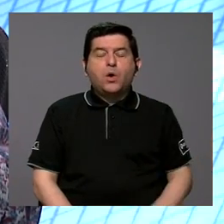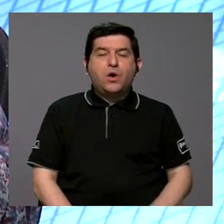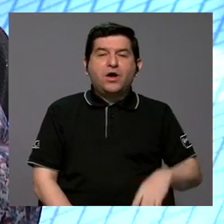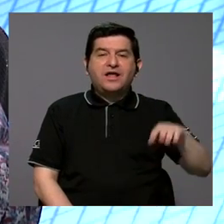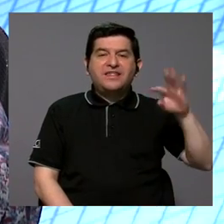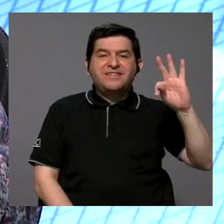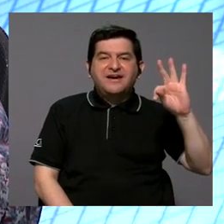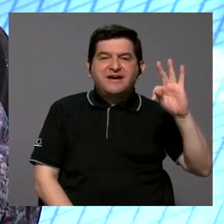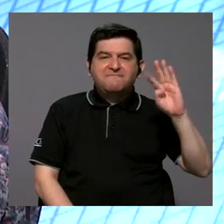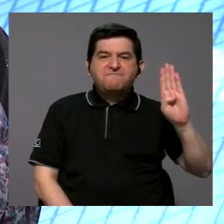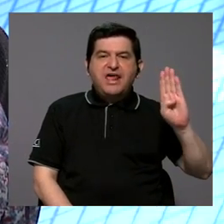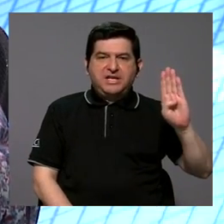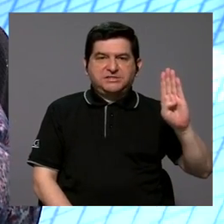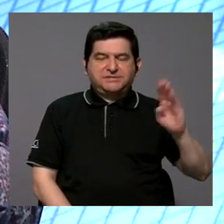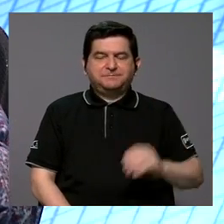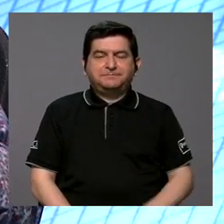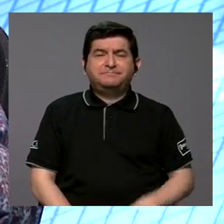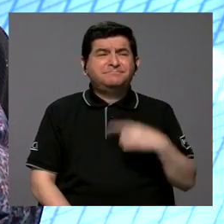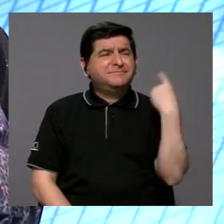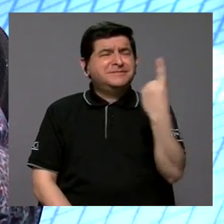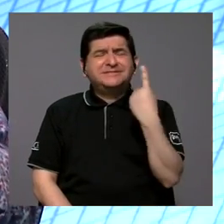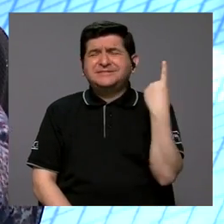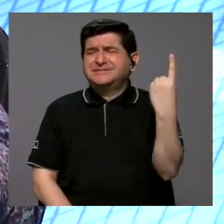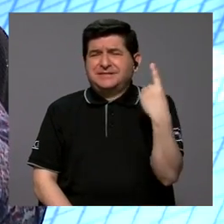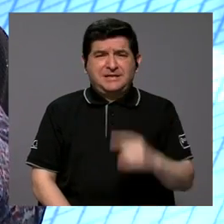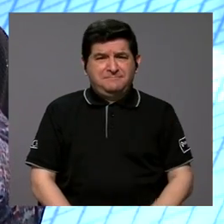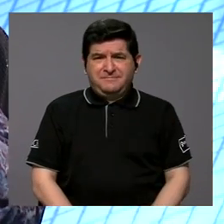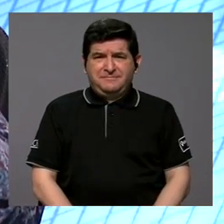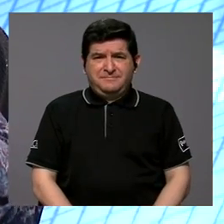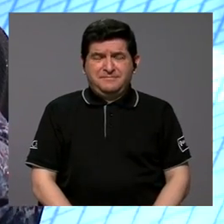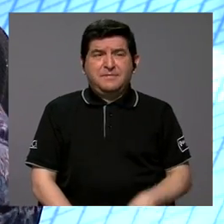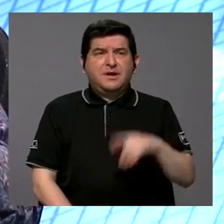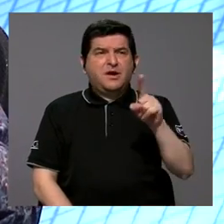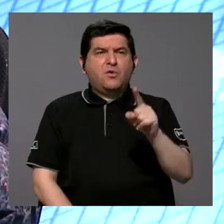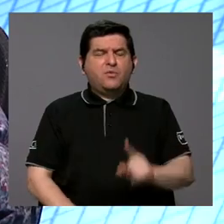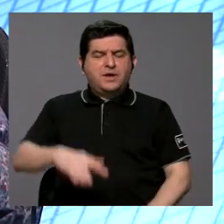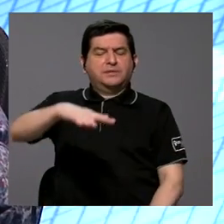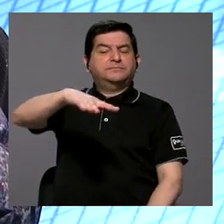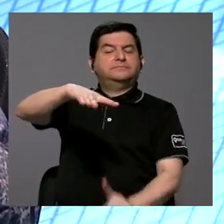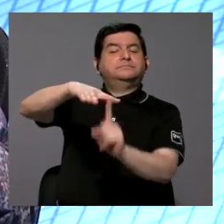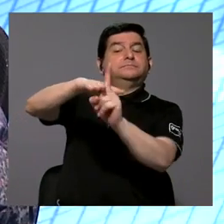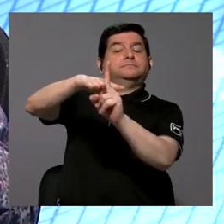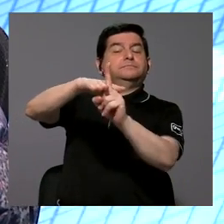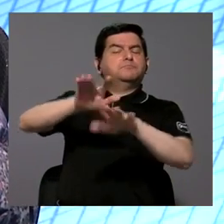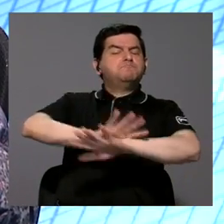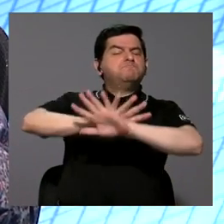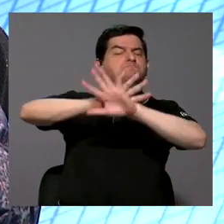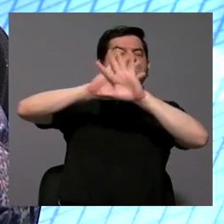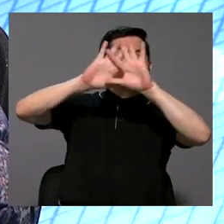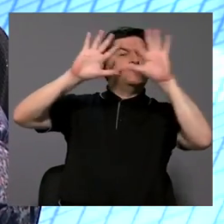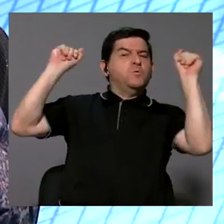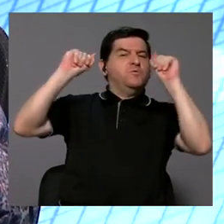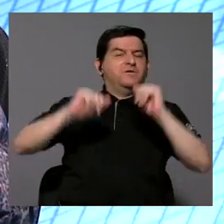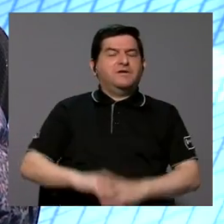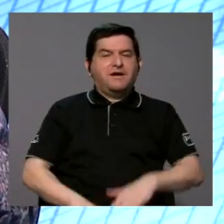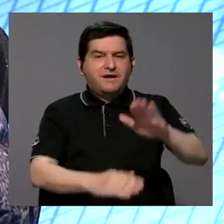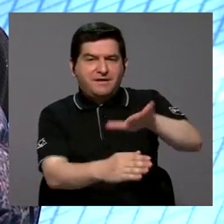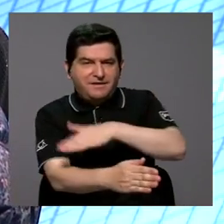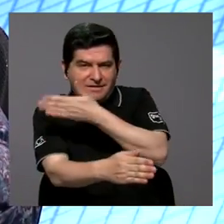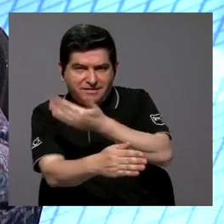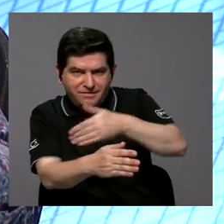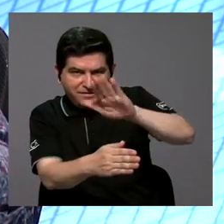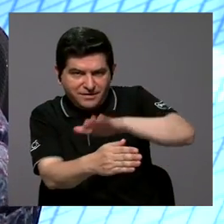supuesto. Entonces siempre hubo como una presencia muy clara de la